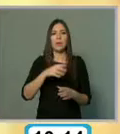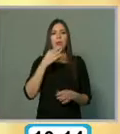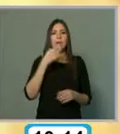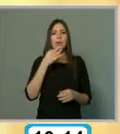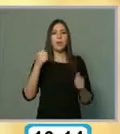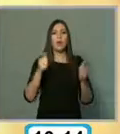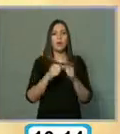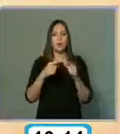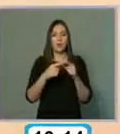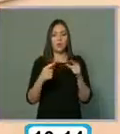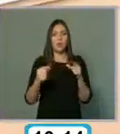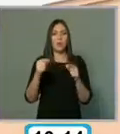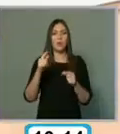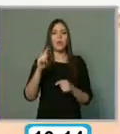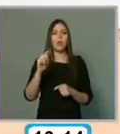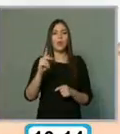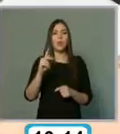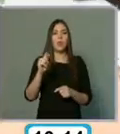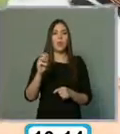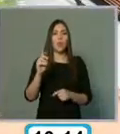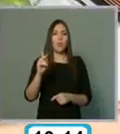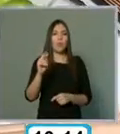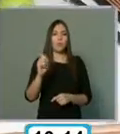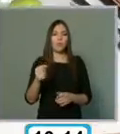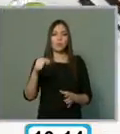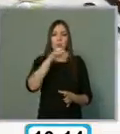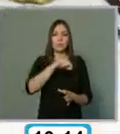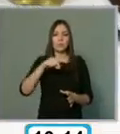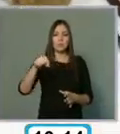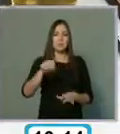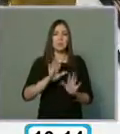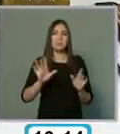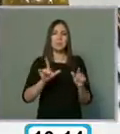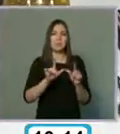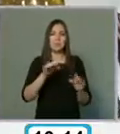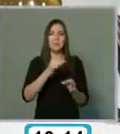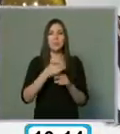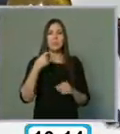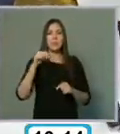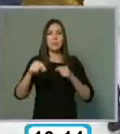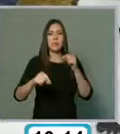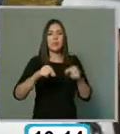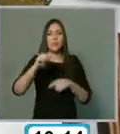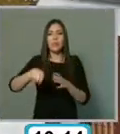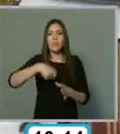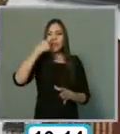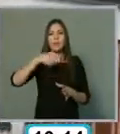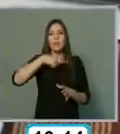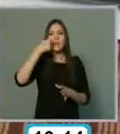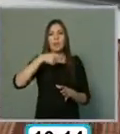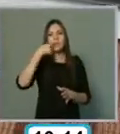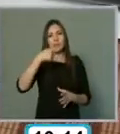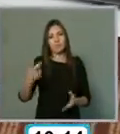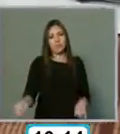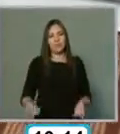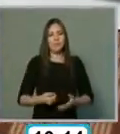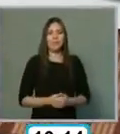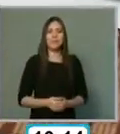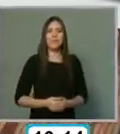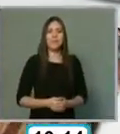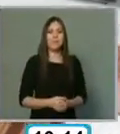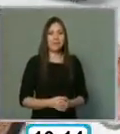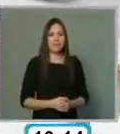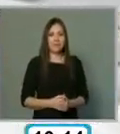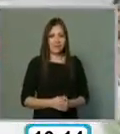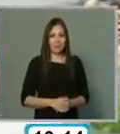al gusto, Andrés. ¿Cómo ves? Totopos al gusto, que eso va a ser como muchísimo, porque luego uno empieza como de poco a poquito y luego ya nada más estás comiendo los totopos solos, ¿no? Exactamente.